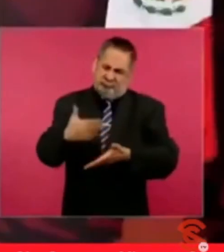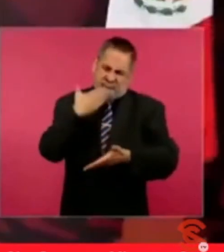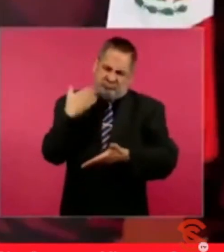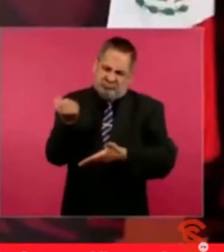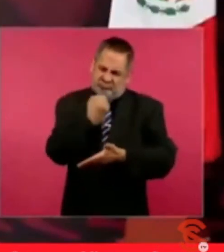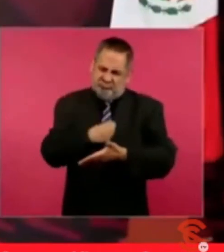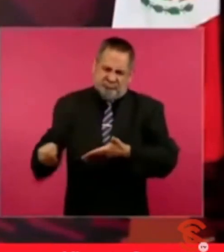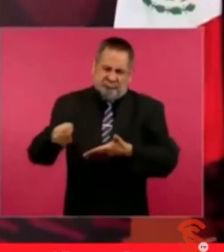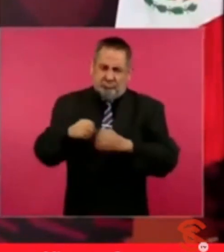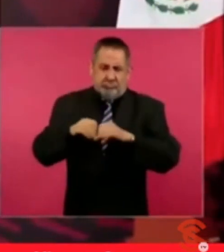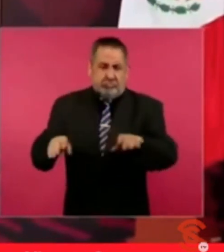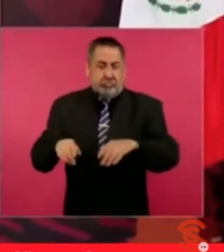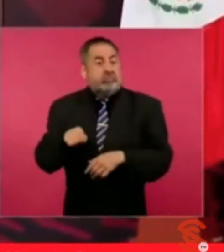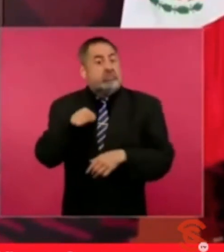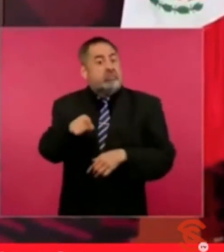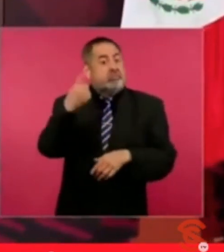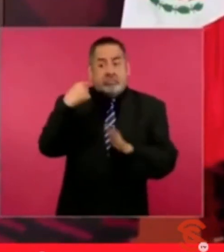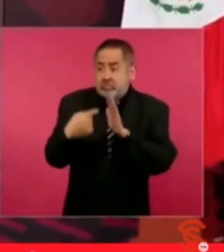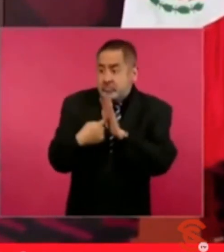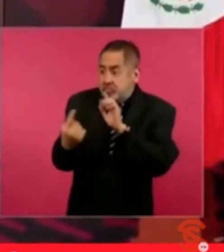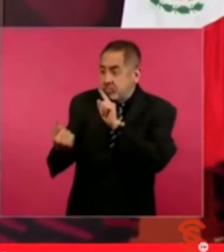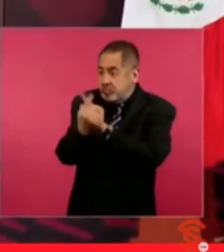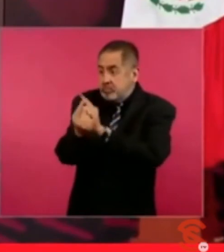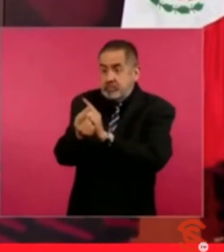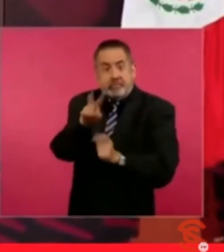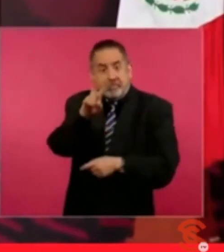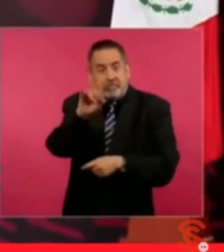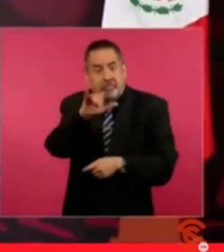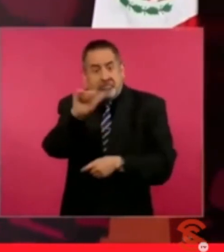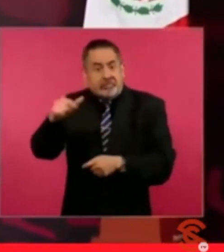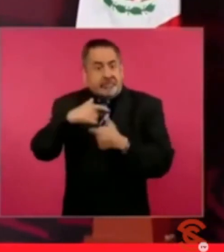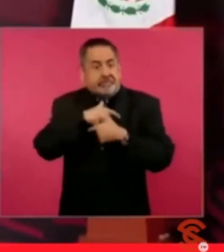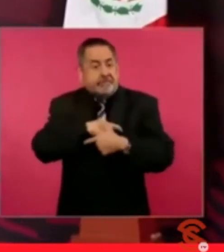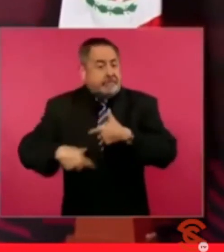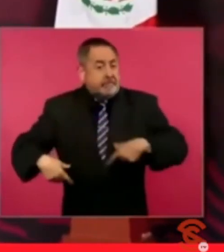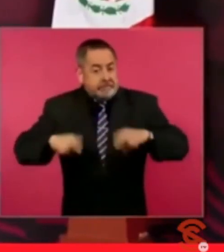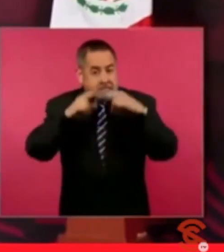Bueno, una entrevista a Villa, Juan,